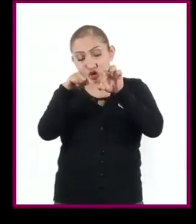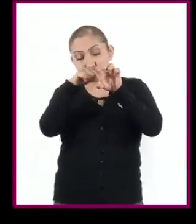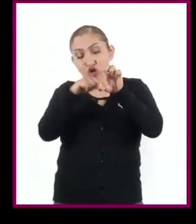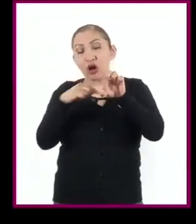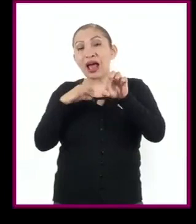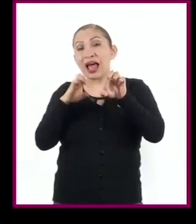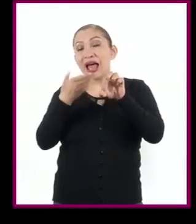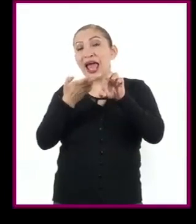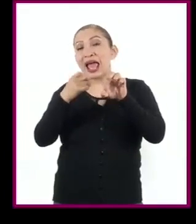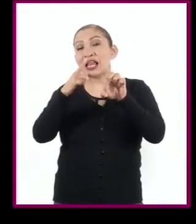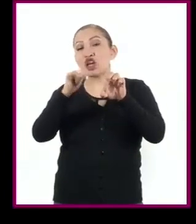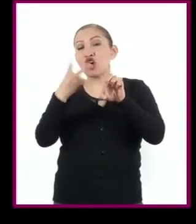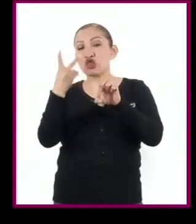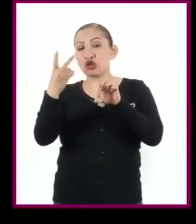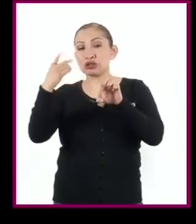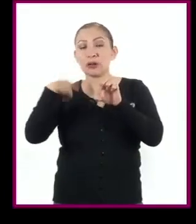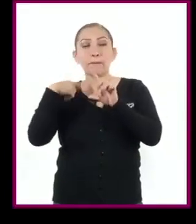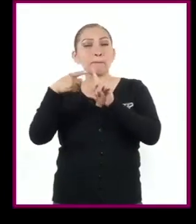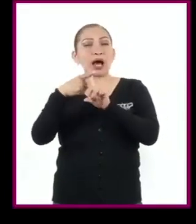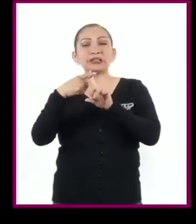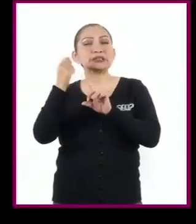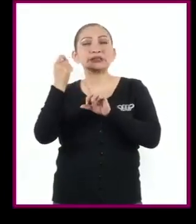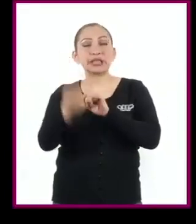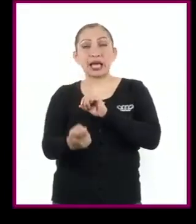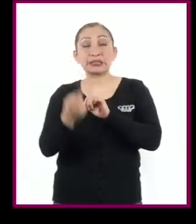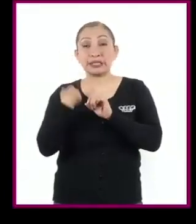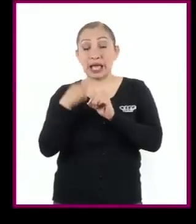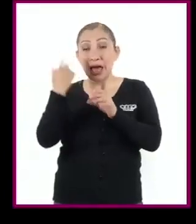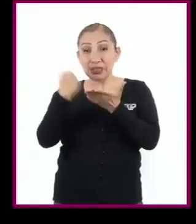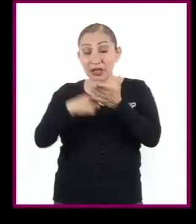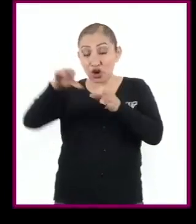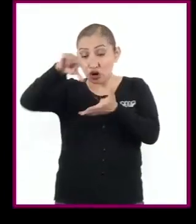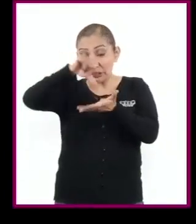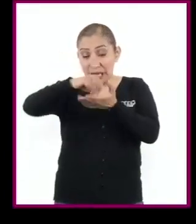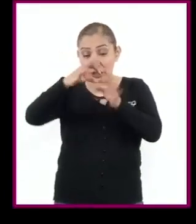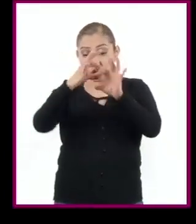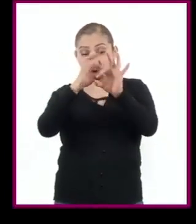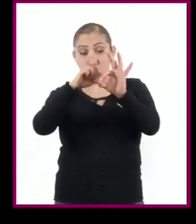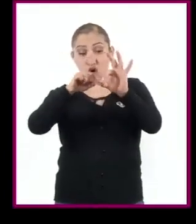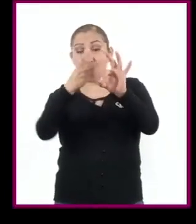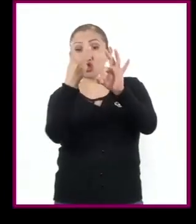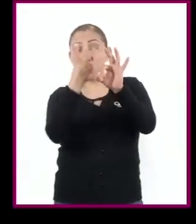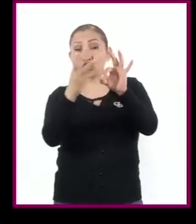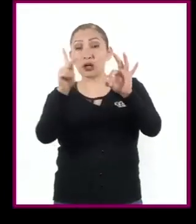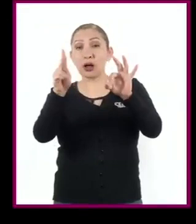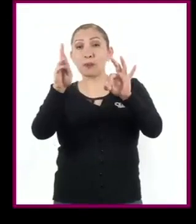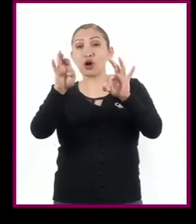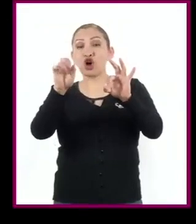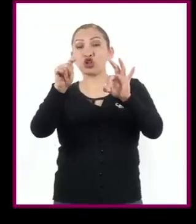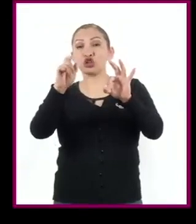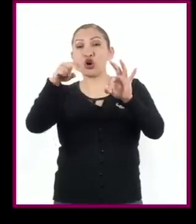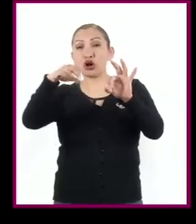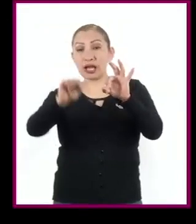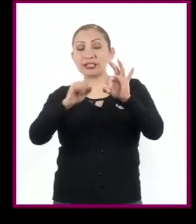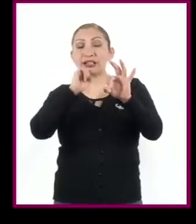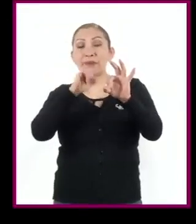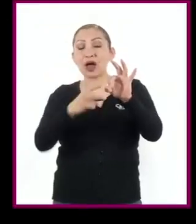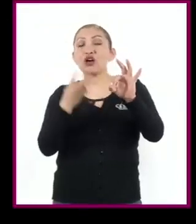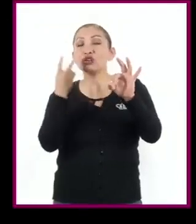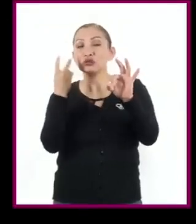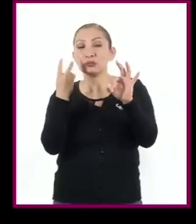helio 2+. Eso significa que en el núcleo tenemos 2 protones y